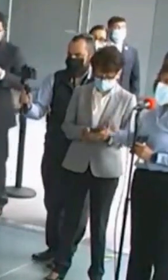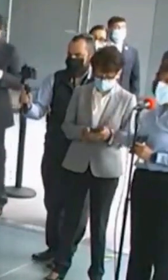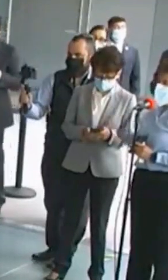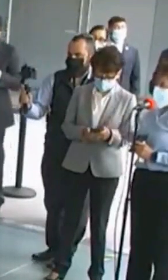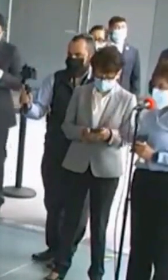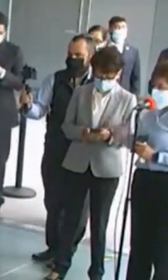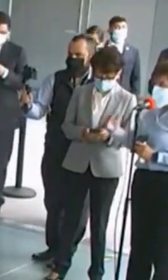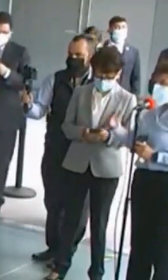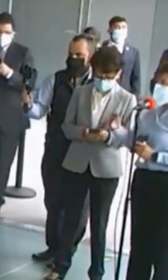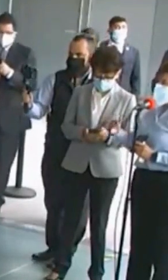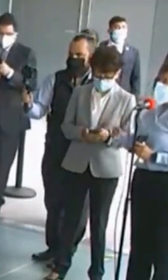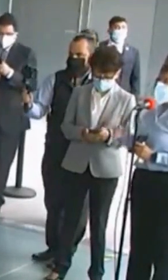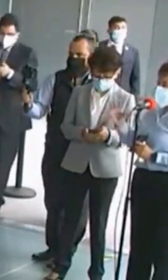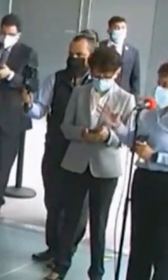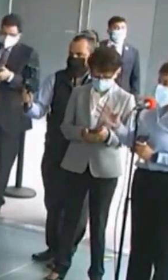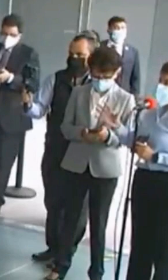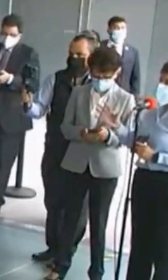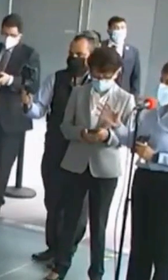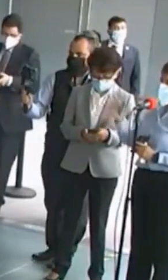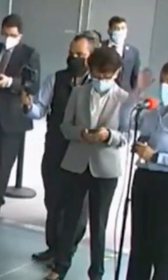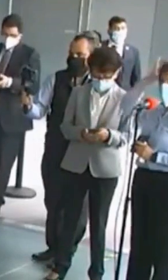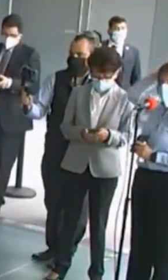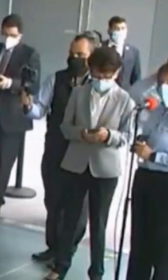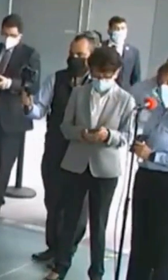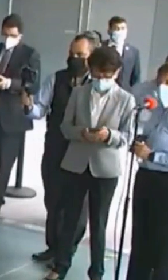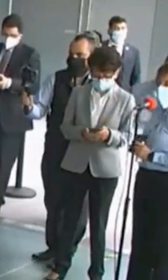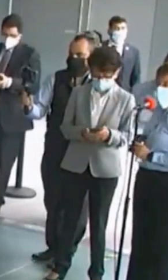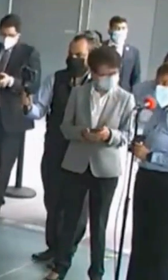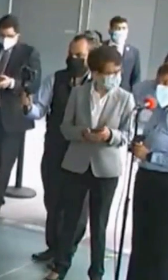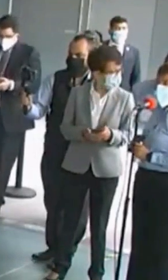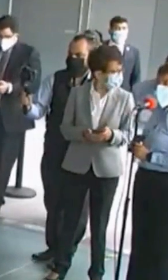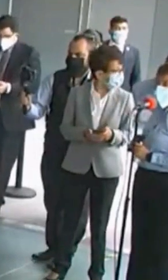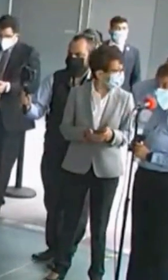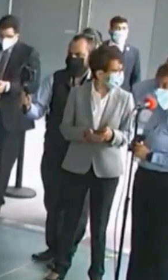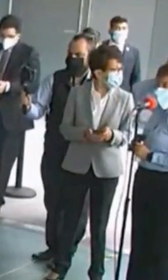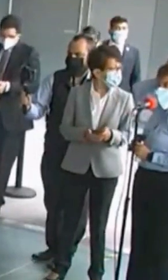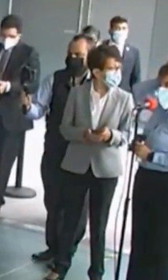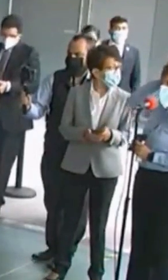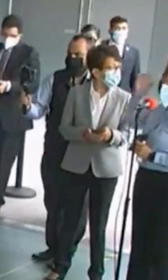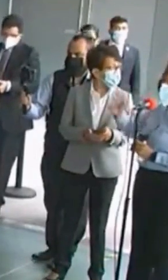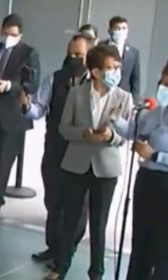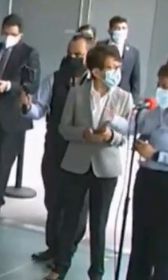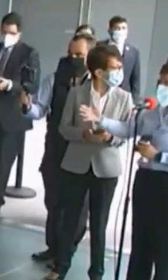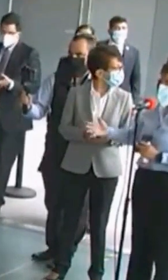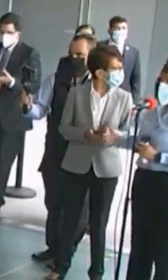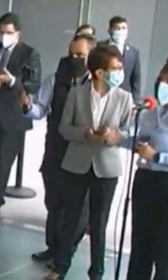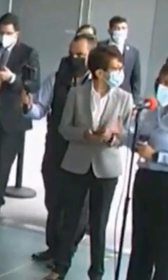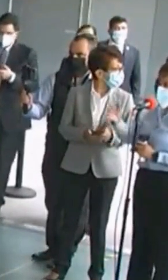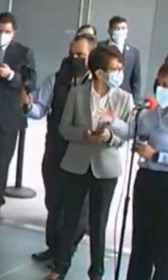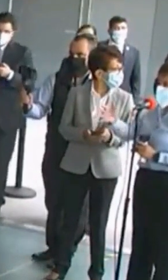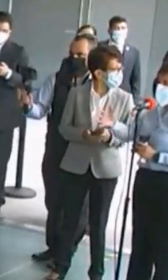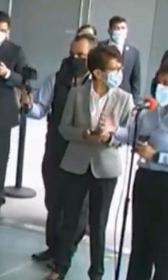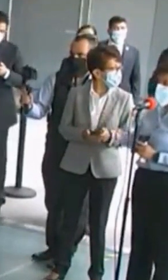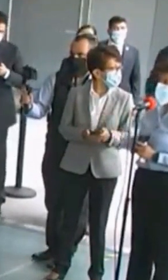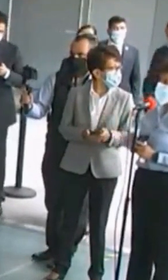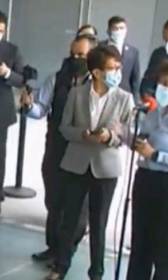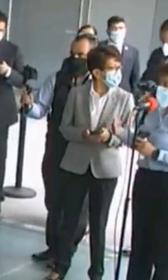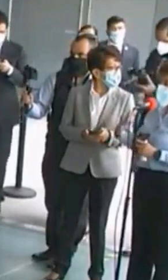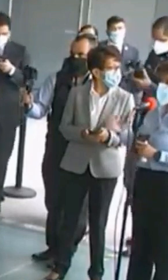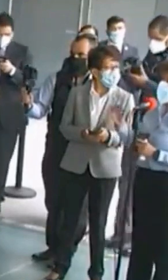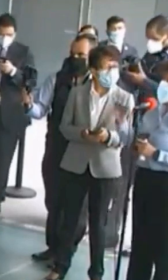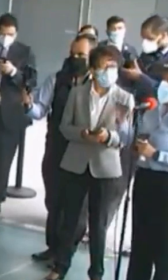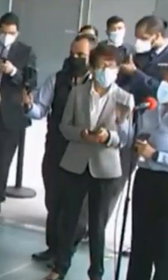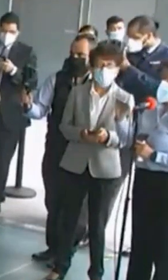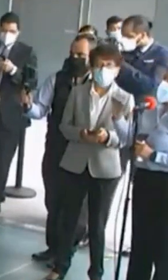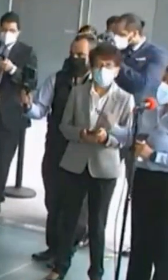judicializarla, a buscar las instancias fuera del Senado para que haya esta definición que pueda garantizarles su derecho de